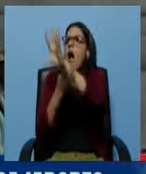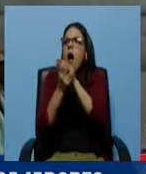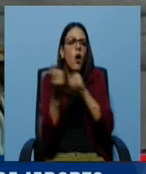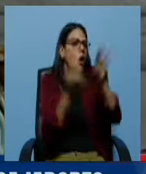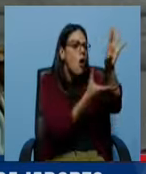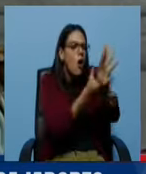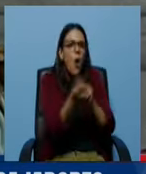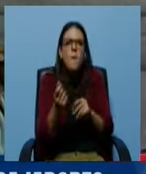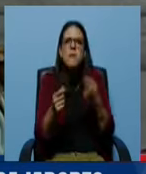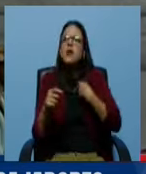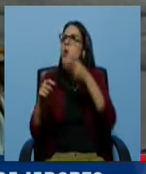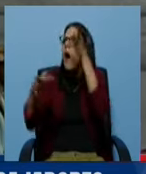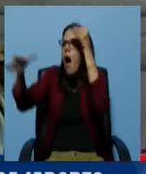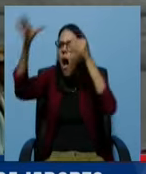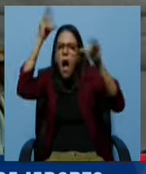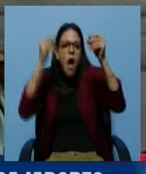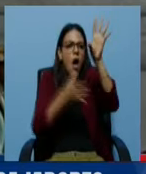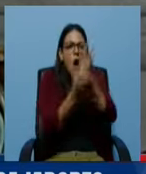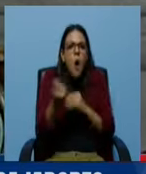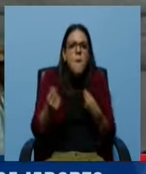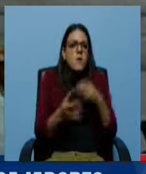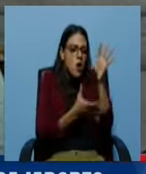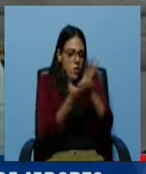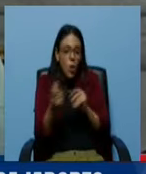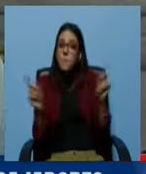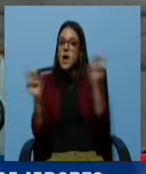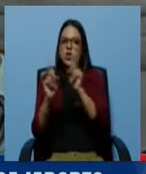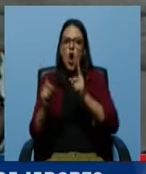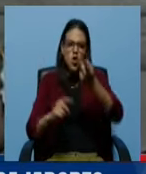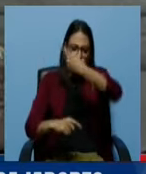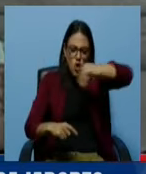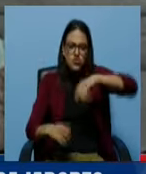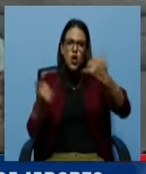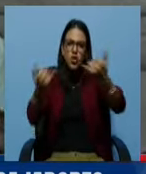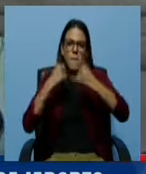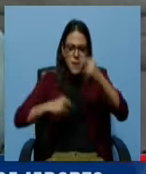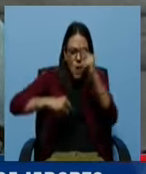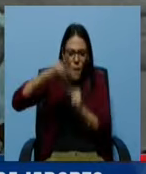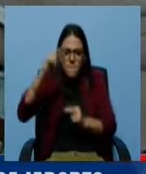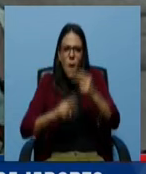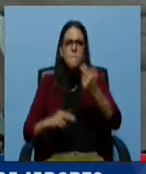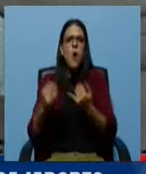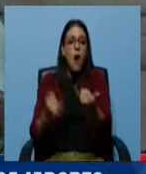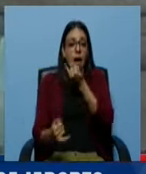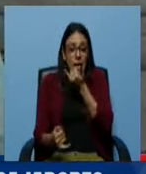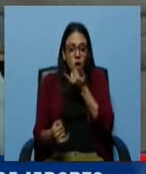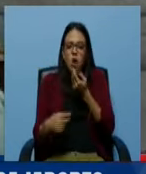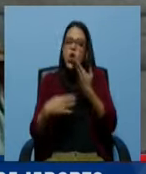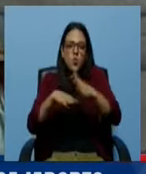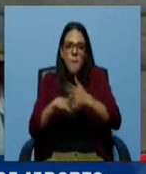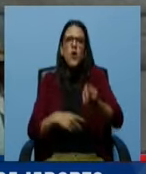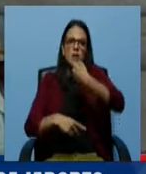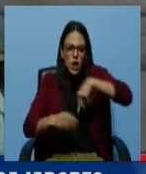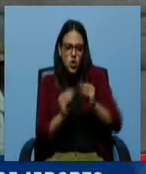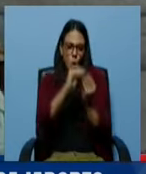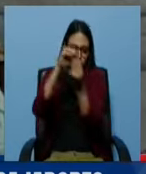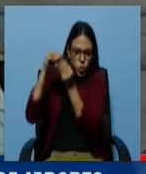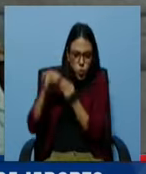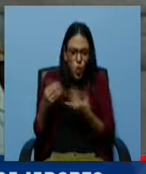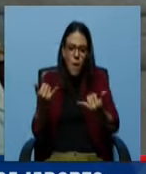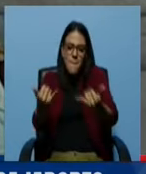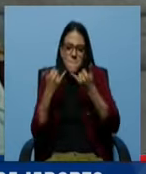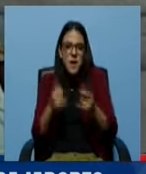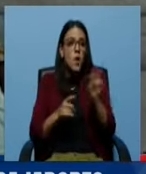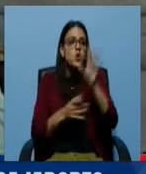ni calco, debe ser creación heroica. Pareciera el mismo espíritu, la misma línea. Es